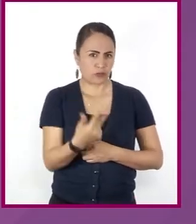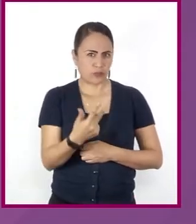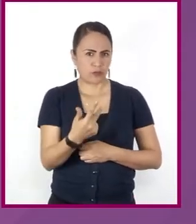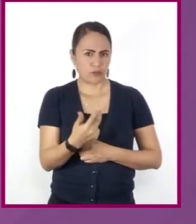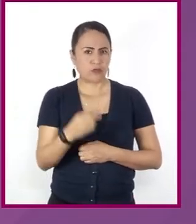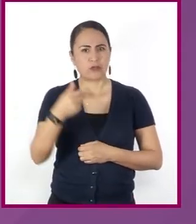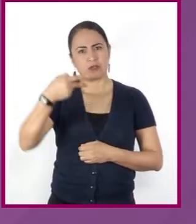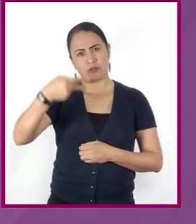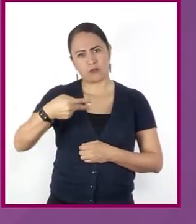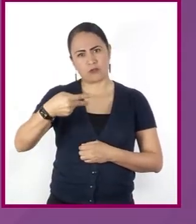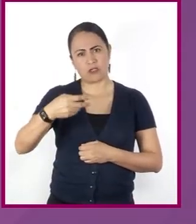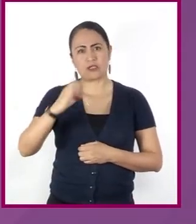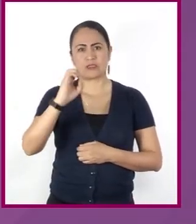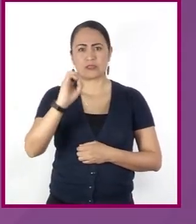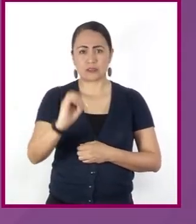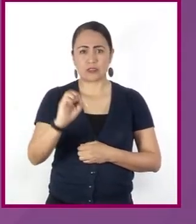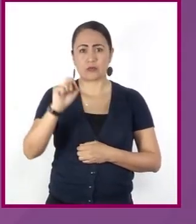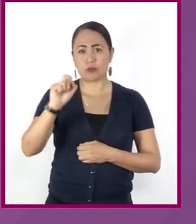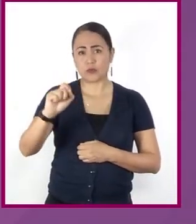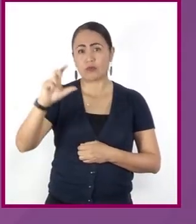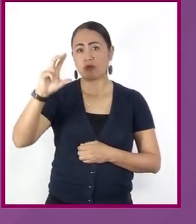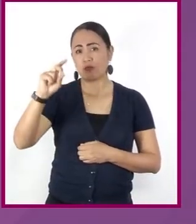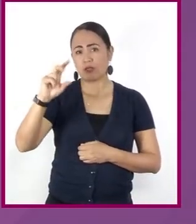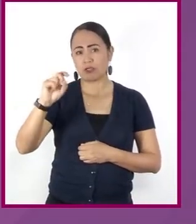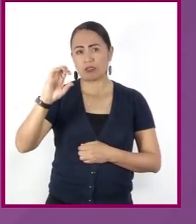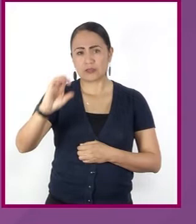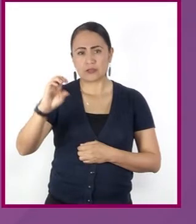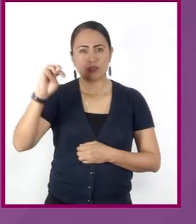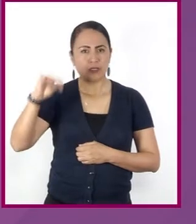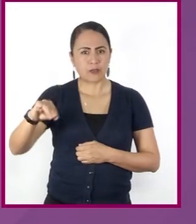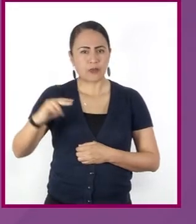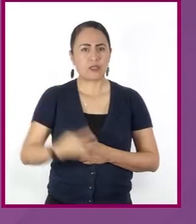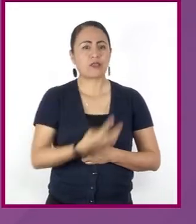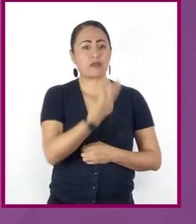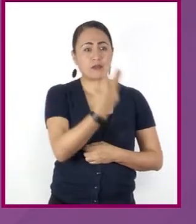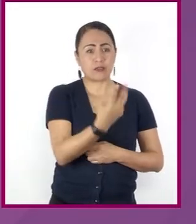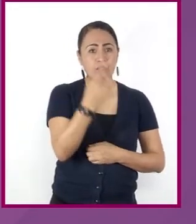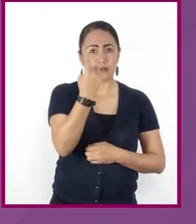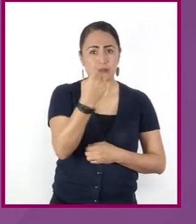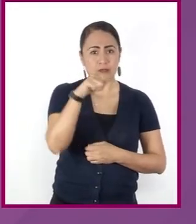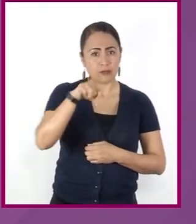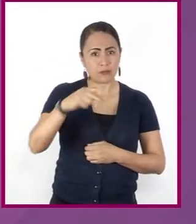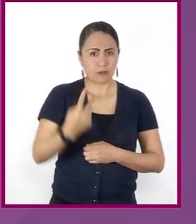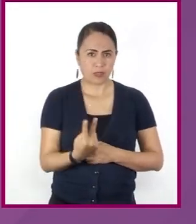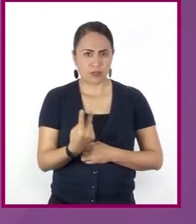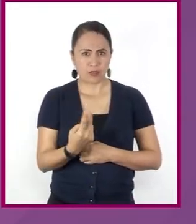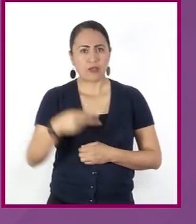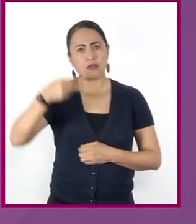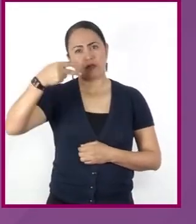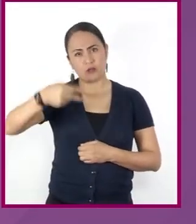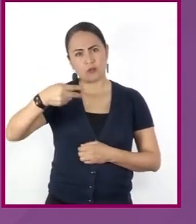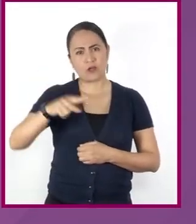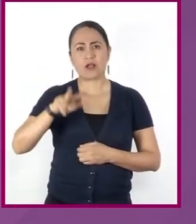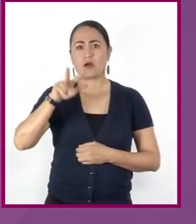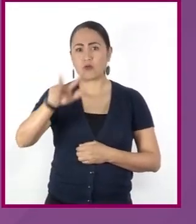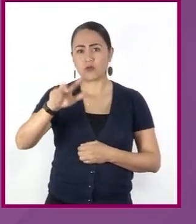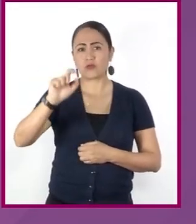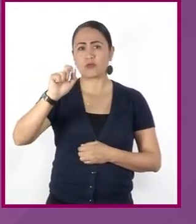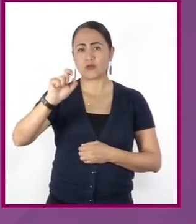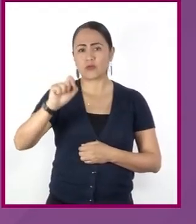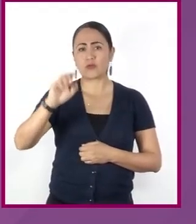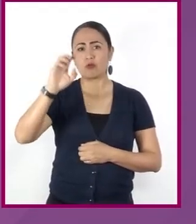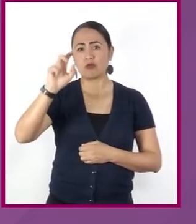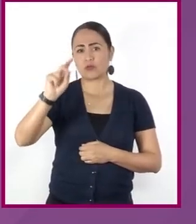equivalen a 0.30 centímetros. Y los de 3,5 pulgadas equivalen a